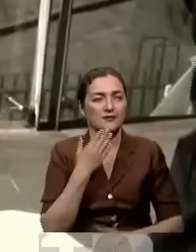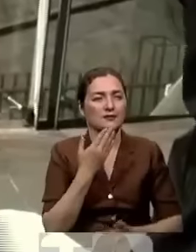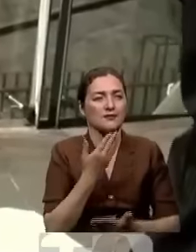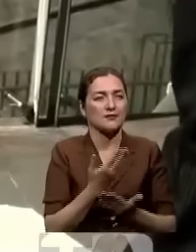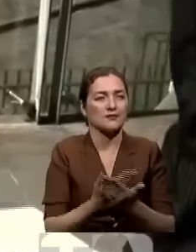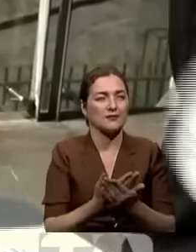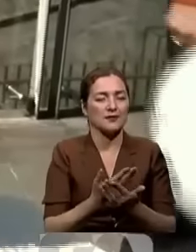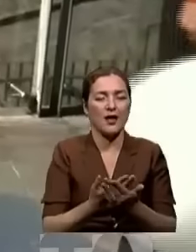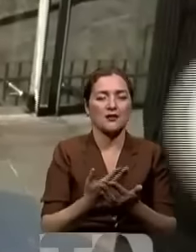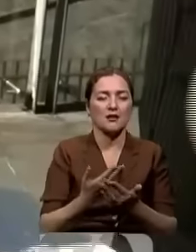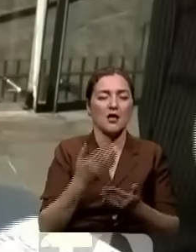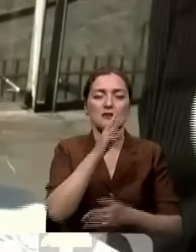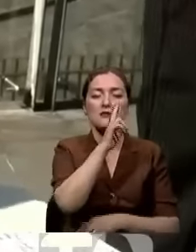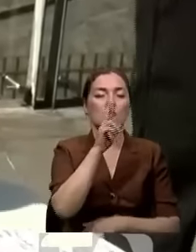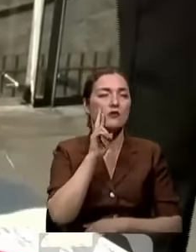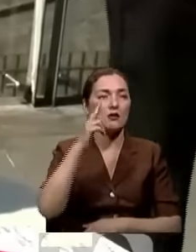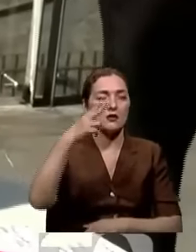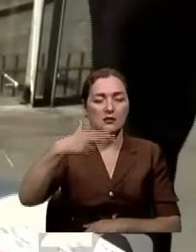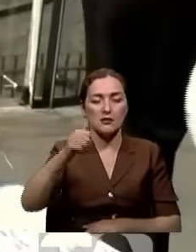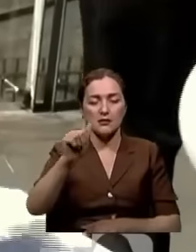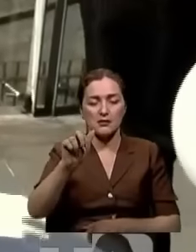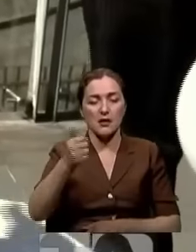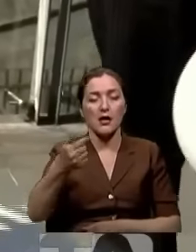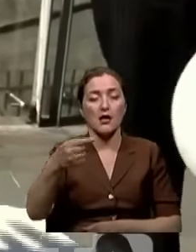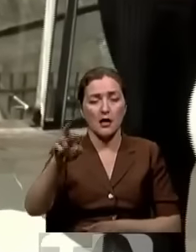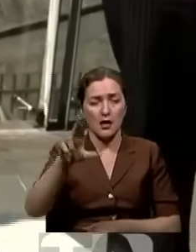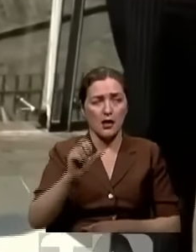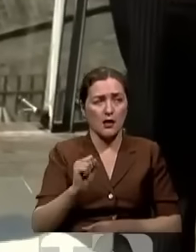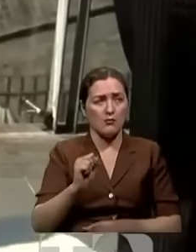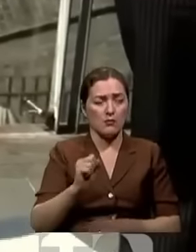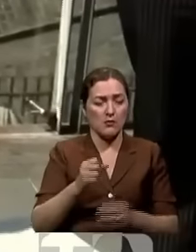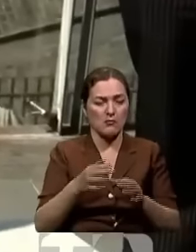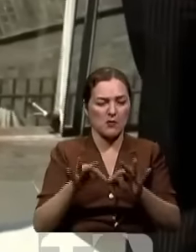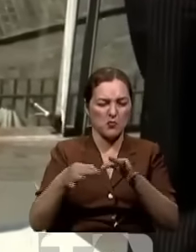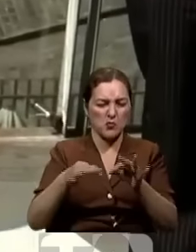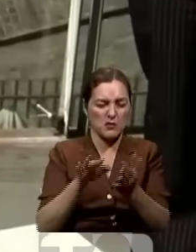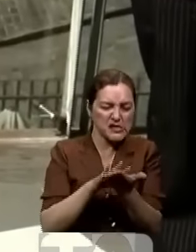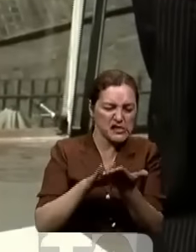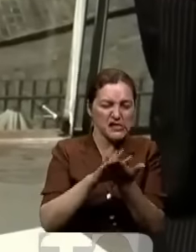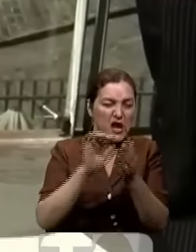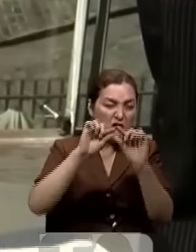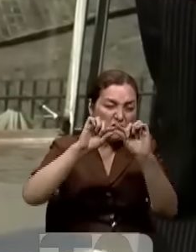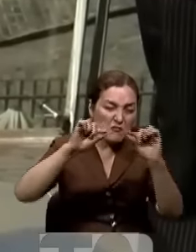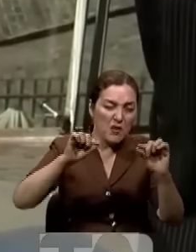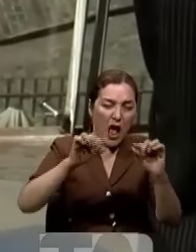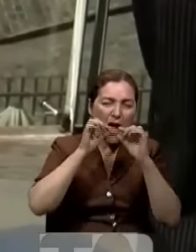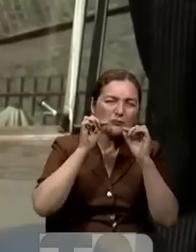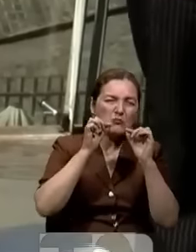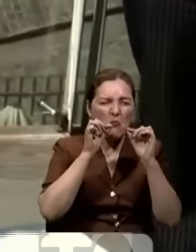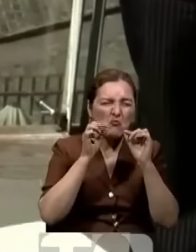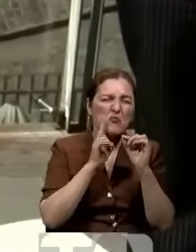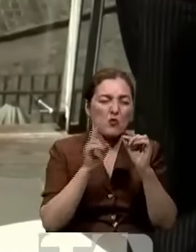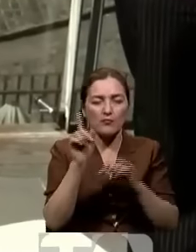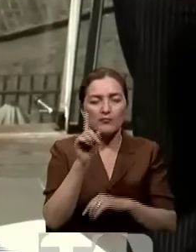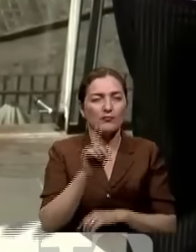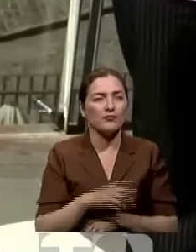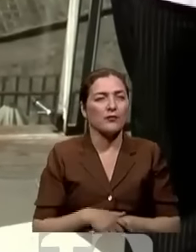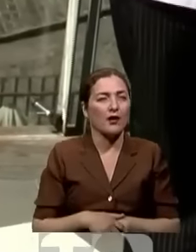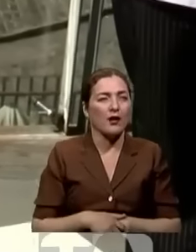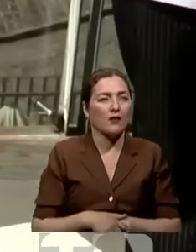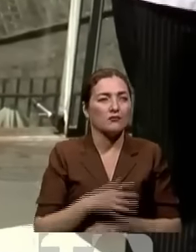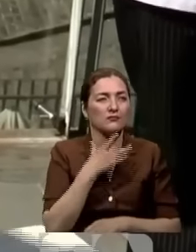Albertito, gracias a la posada del Chagra. Sí, han seguido las recomendaciones. El fondant está mucho más pulido, más delgadito, no empalaga al momento de comer. Nos hubiera